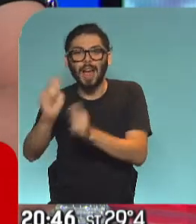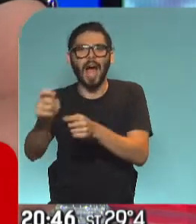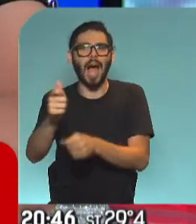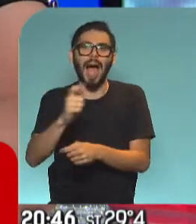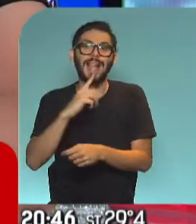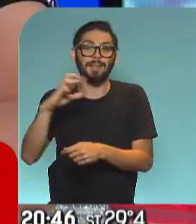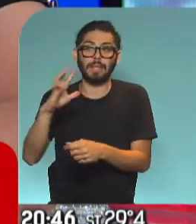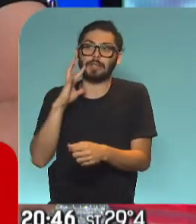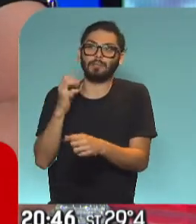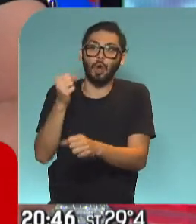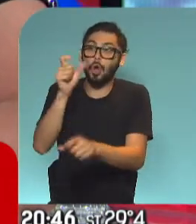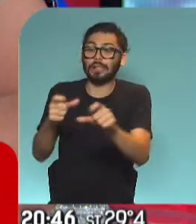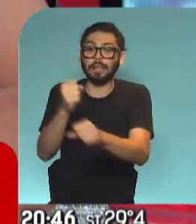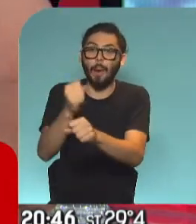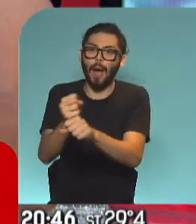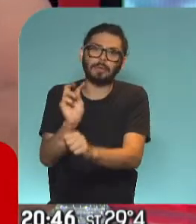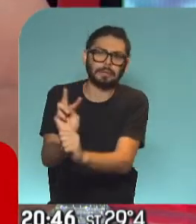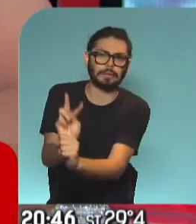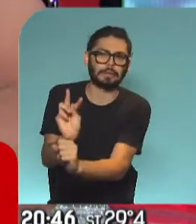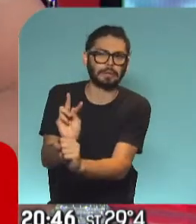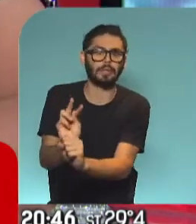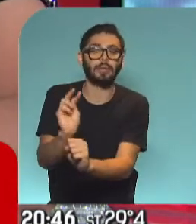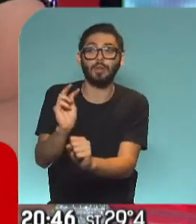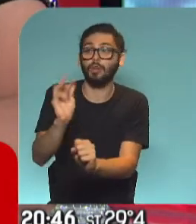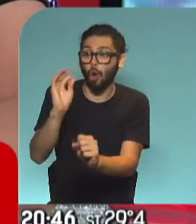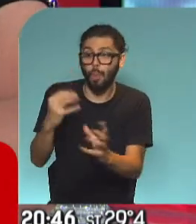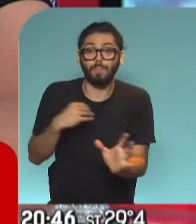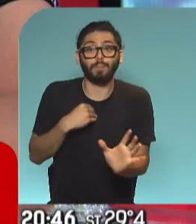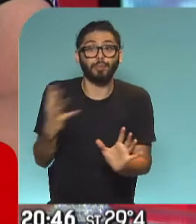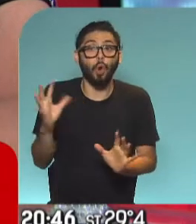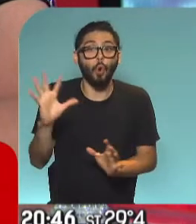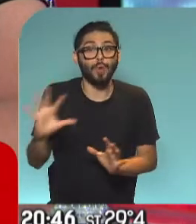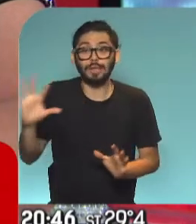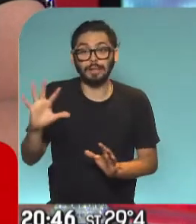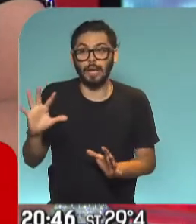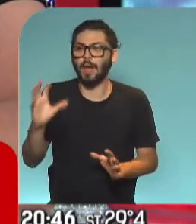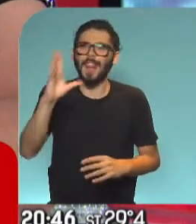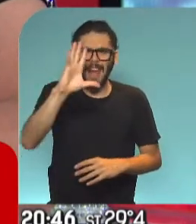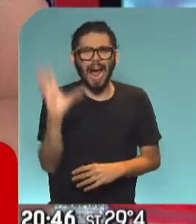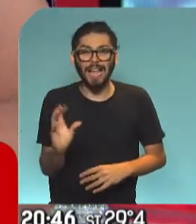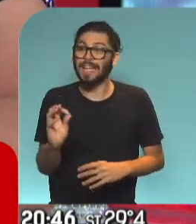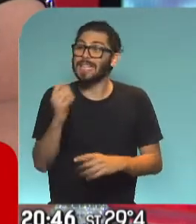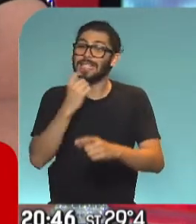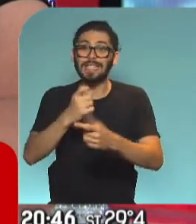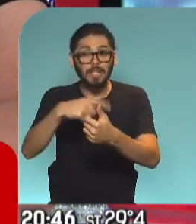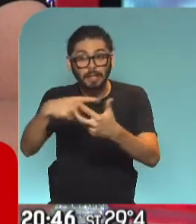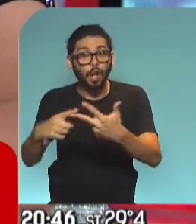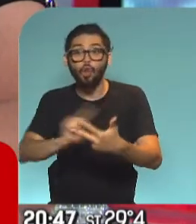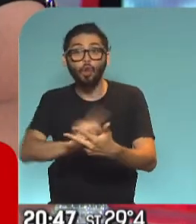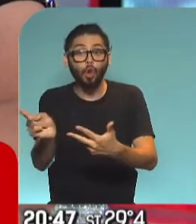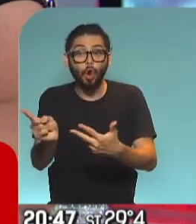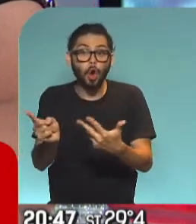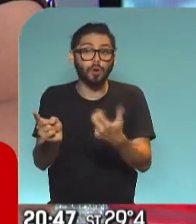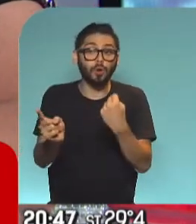empleo de los trabajadores de obligan y por supuesto de la provincia con usuarias de la argentina hubiésemos visto la situación muchos peores no nos duele